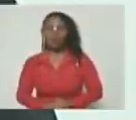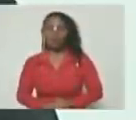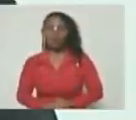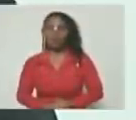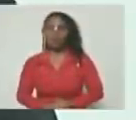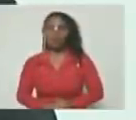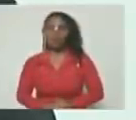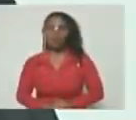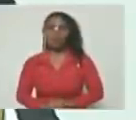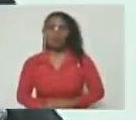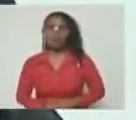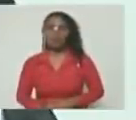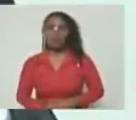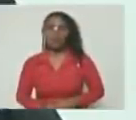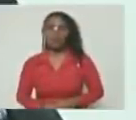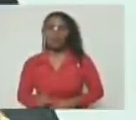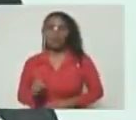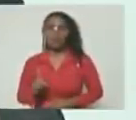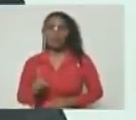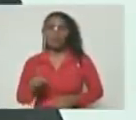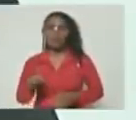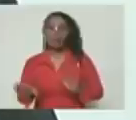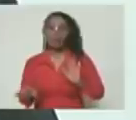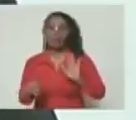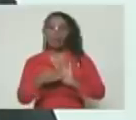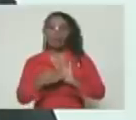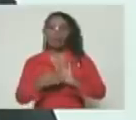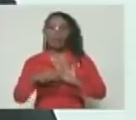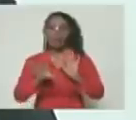desbarajuste que va contra la Constitución